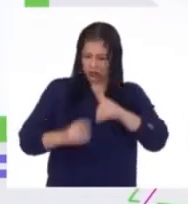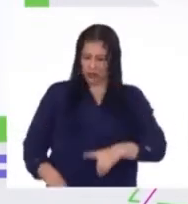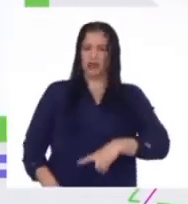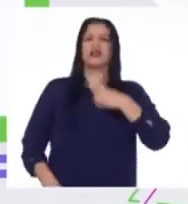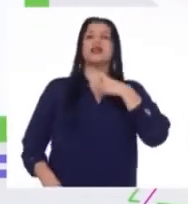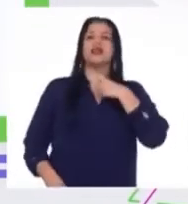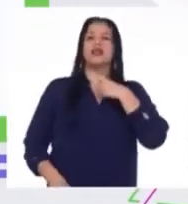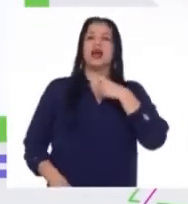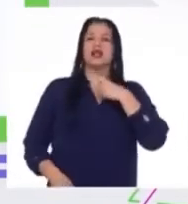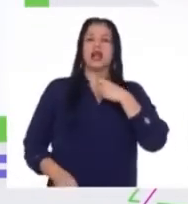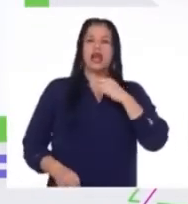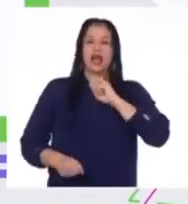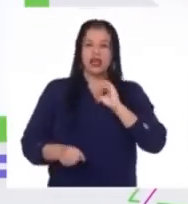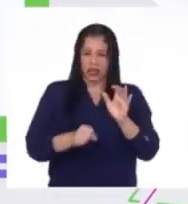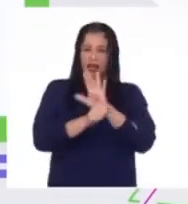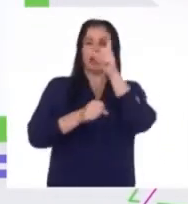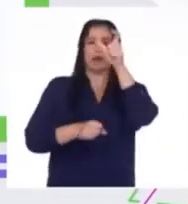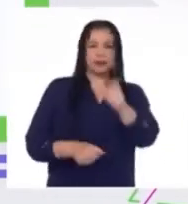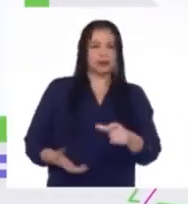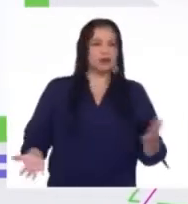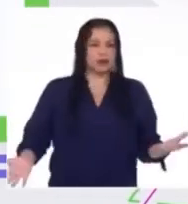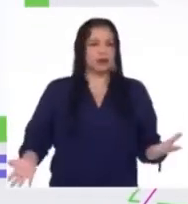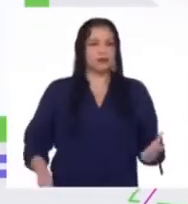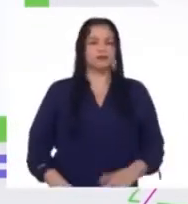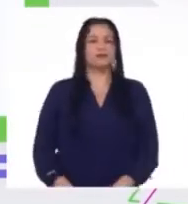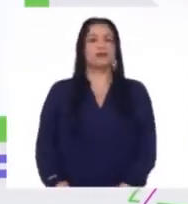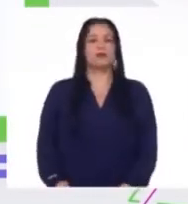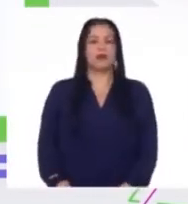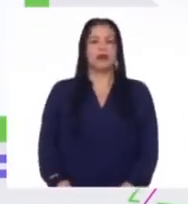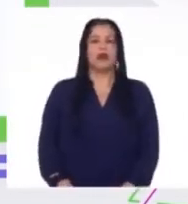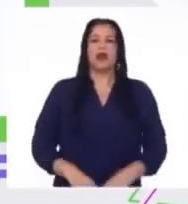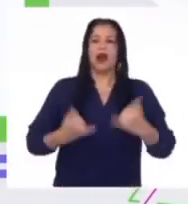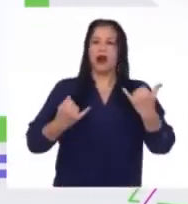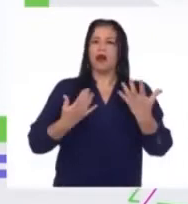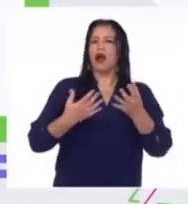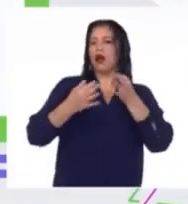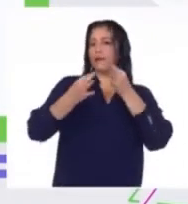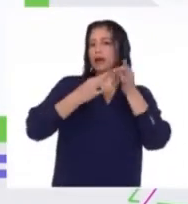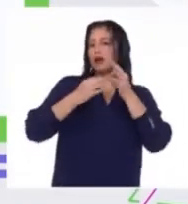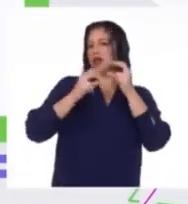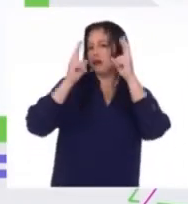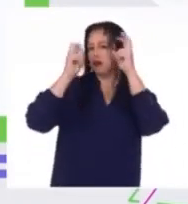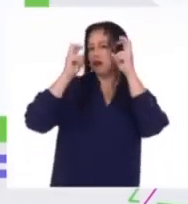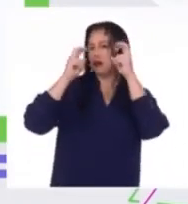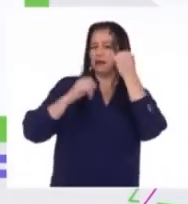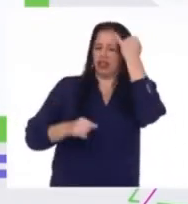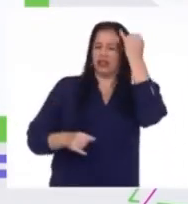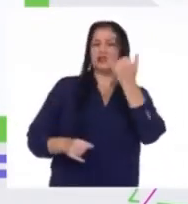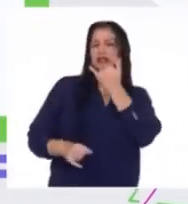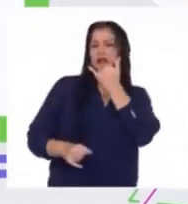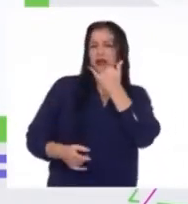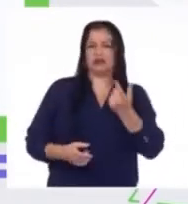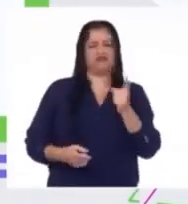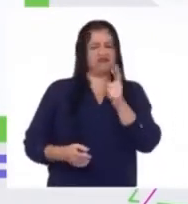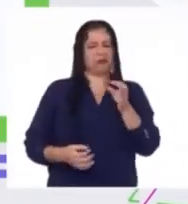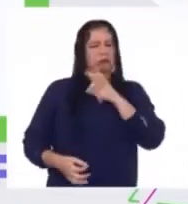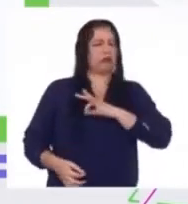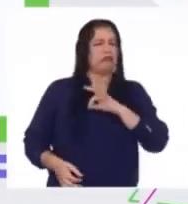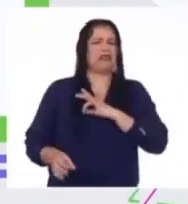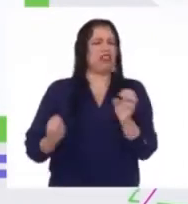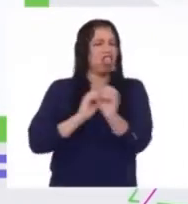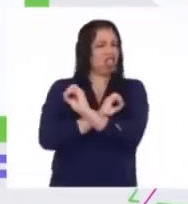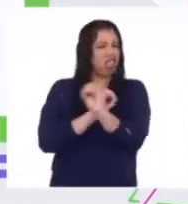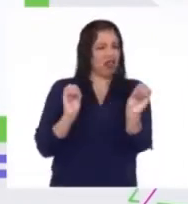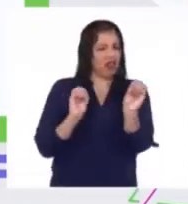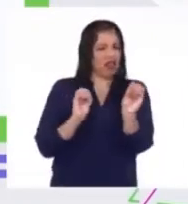e integridad de cada persona. Ahora, refiriéndonos a los prejuicios, no te benefician en